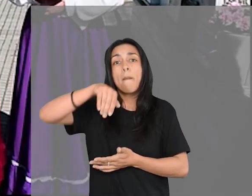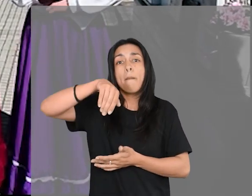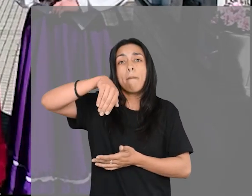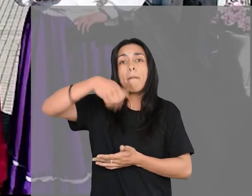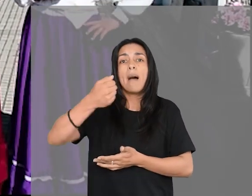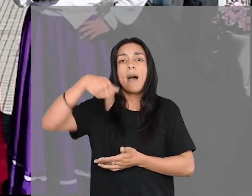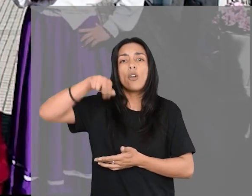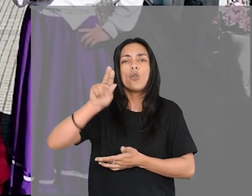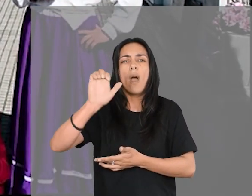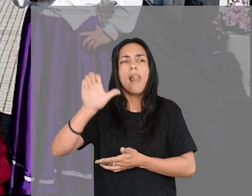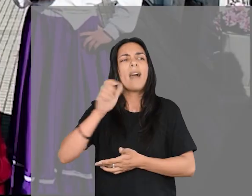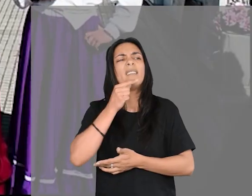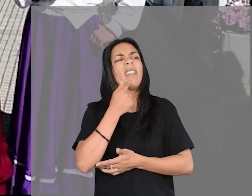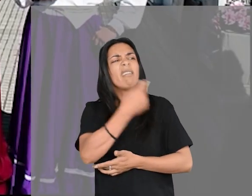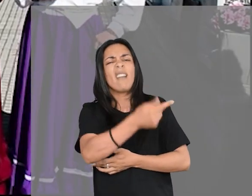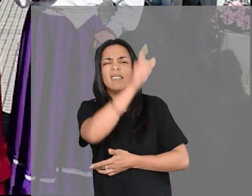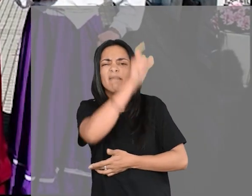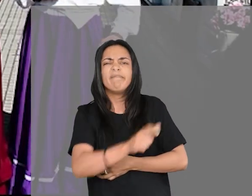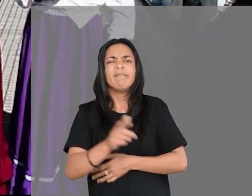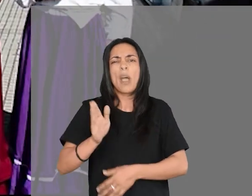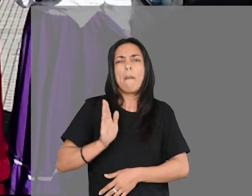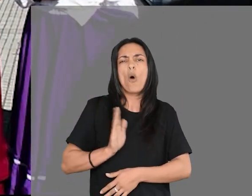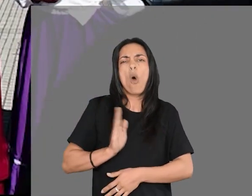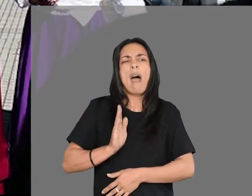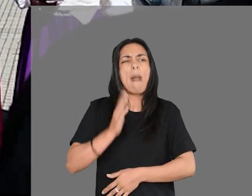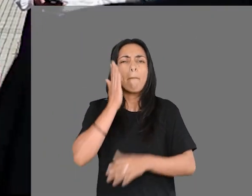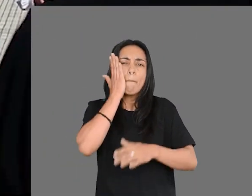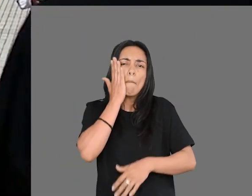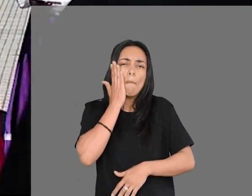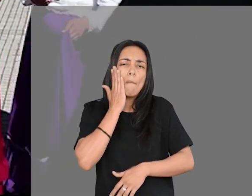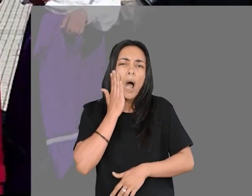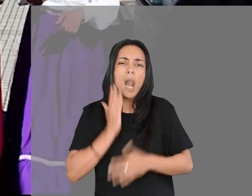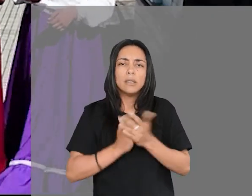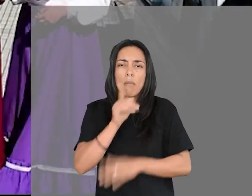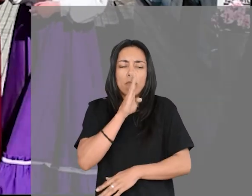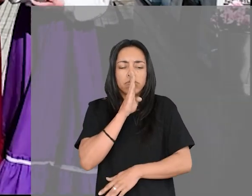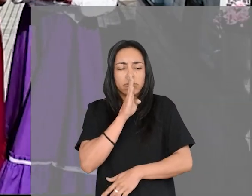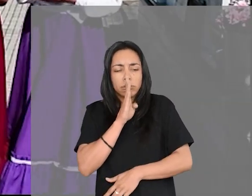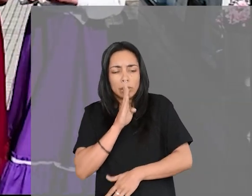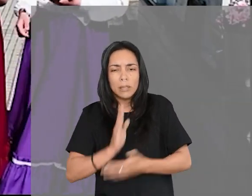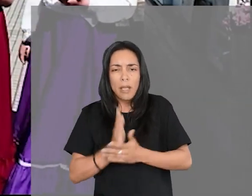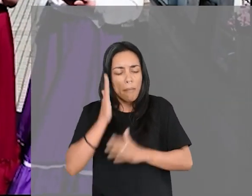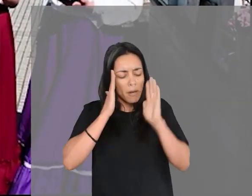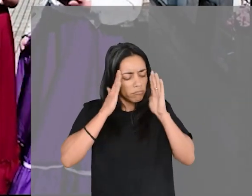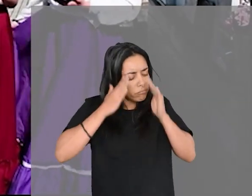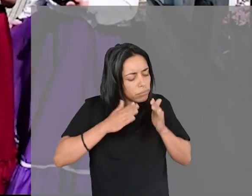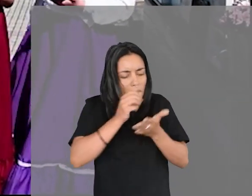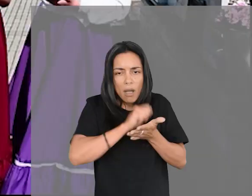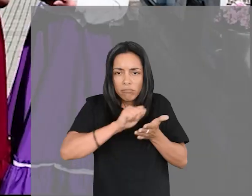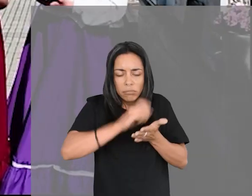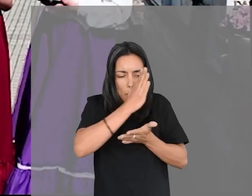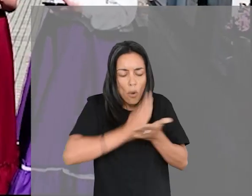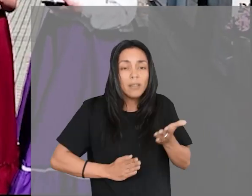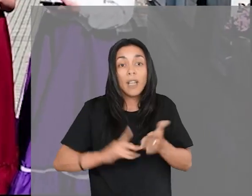Manuel Benavente la describió como una mujer pálida, de aspecto cansado y triste, cuyos dos grandes amores eran la religión y